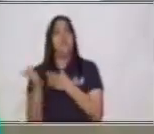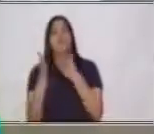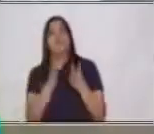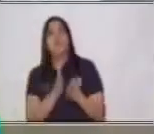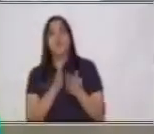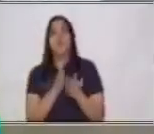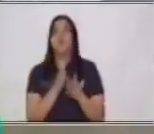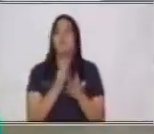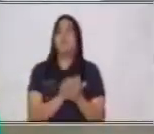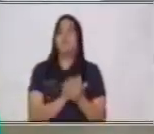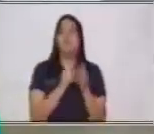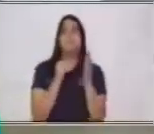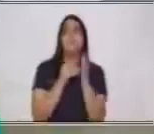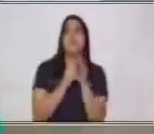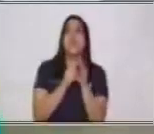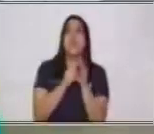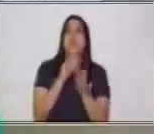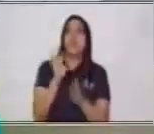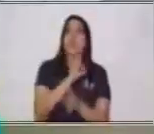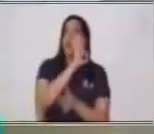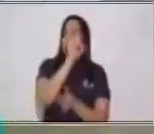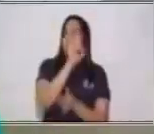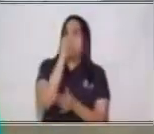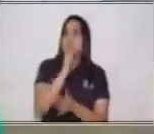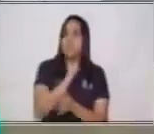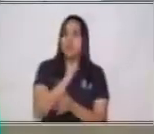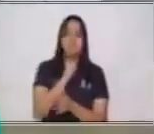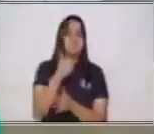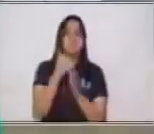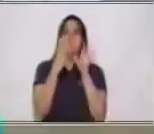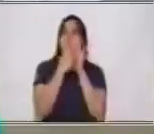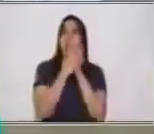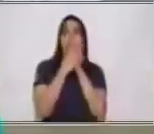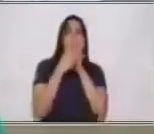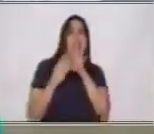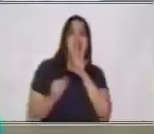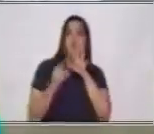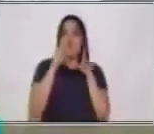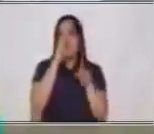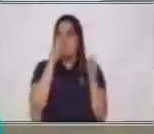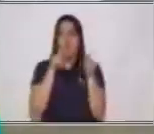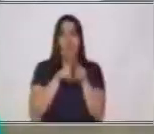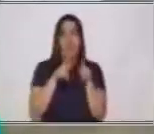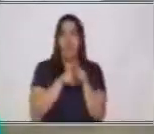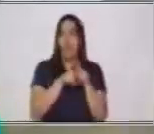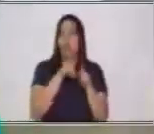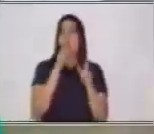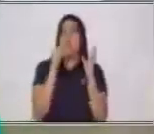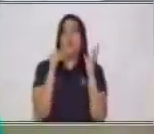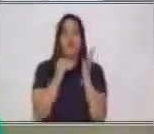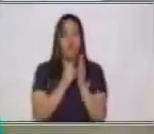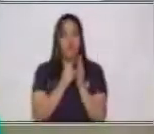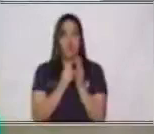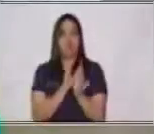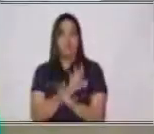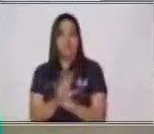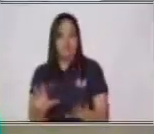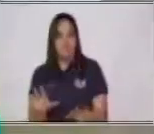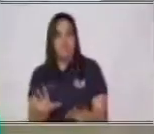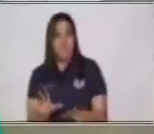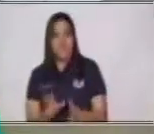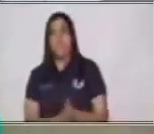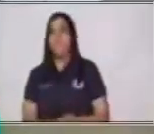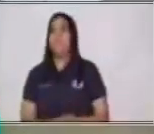este segundo término? Muy bien, simplemente la letra Q. ¿Sí? Muy